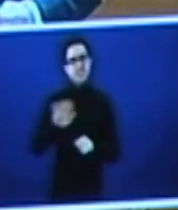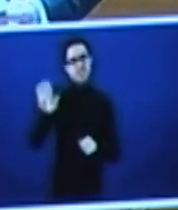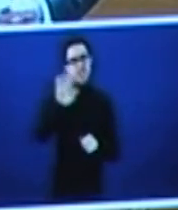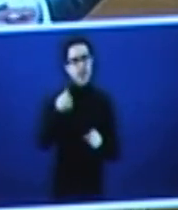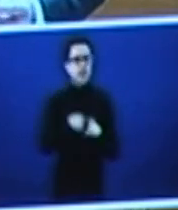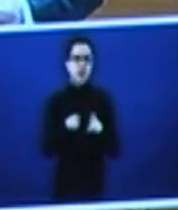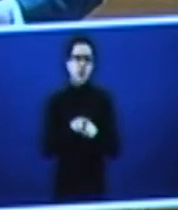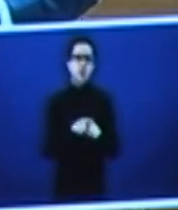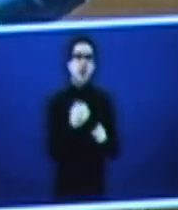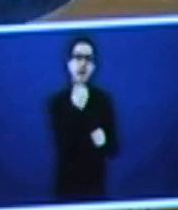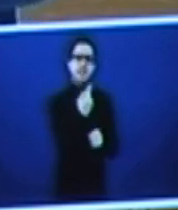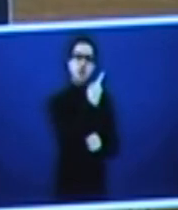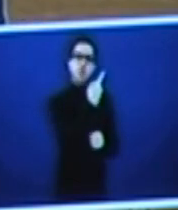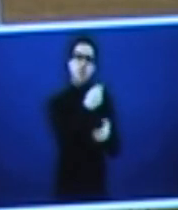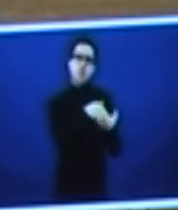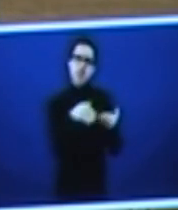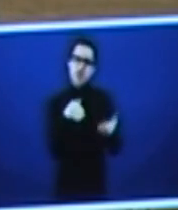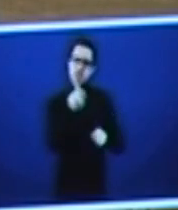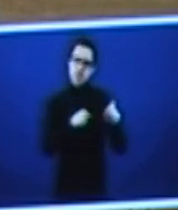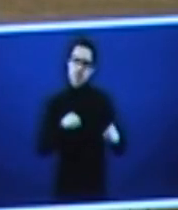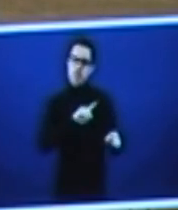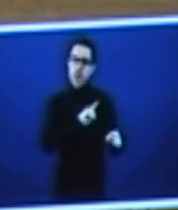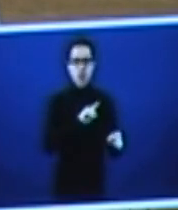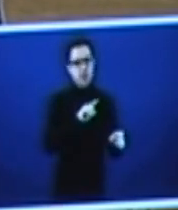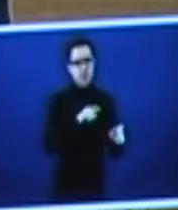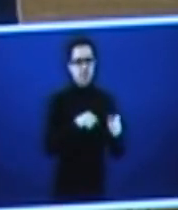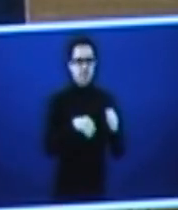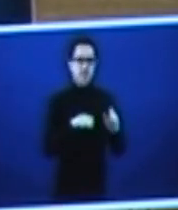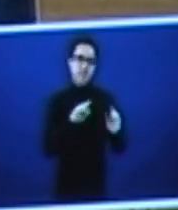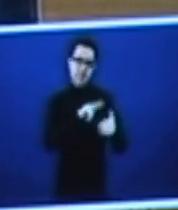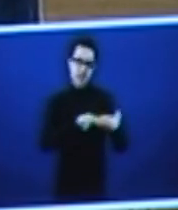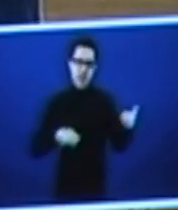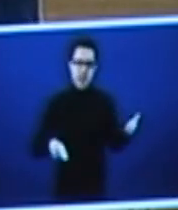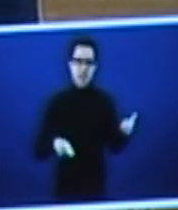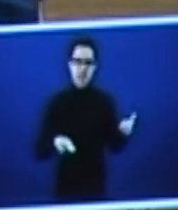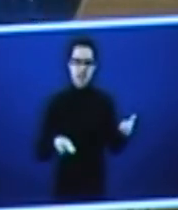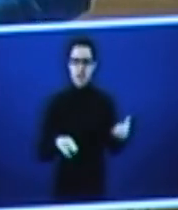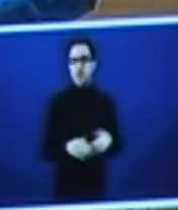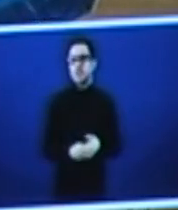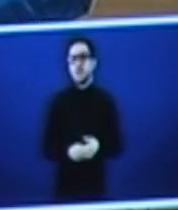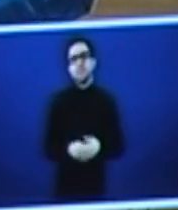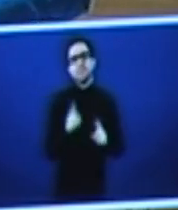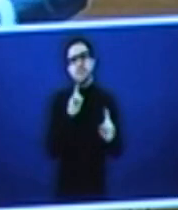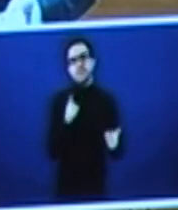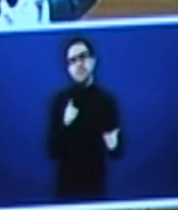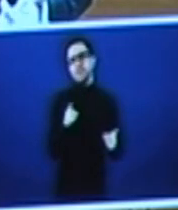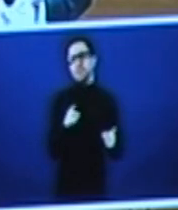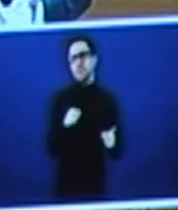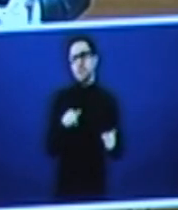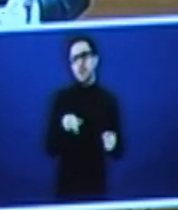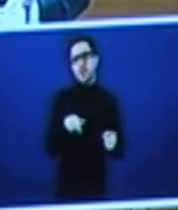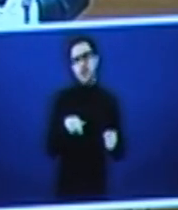galegos. Supoño, señoría, que vostede, cando gobernaba, non quería falar do que o paro no seu último ano de goberno se